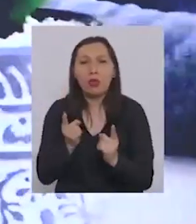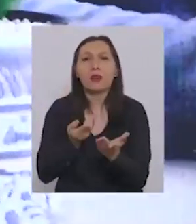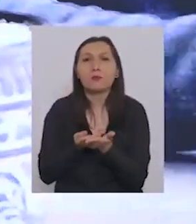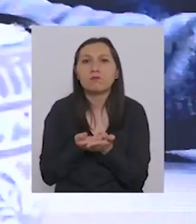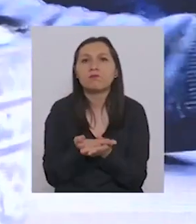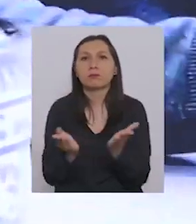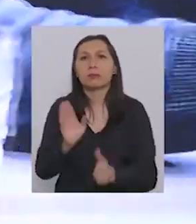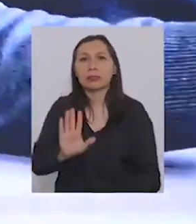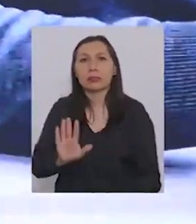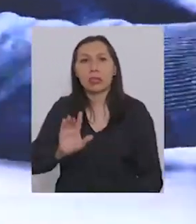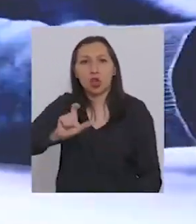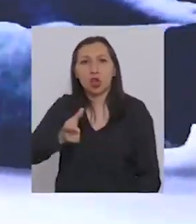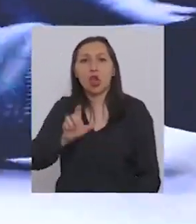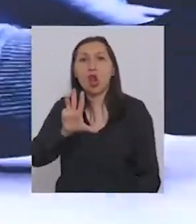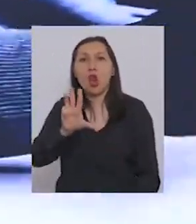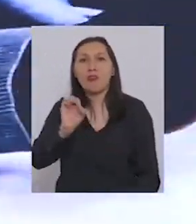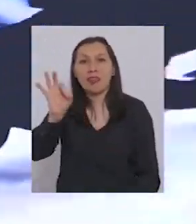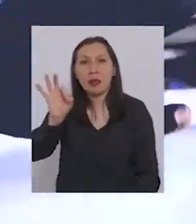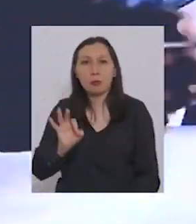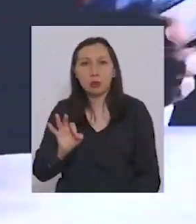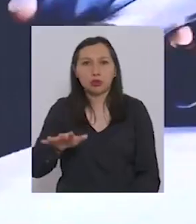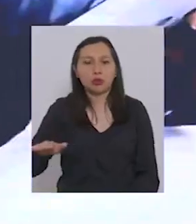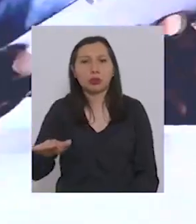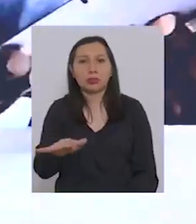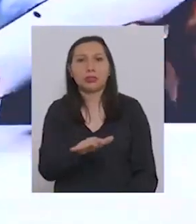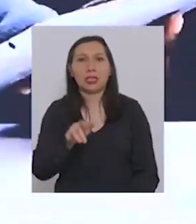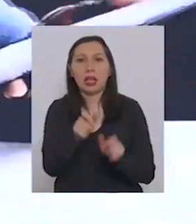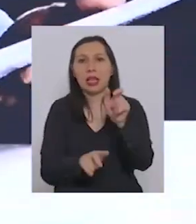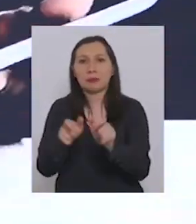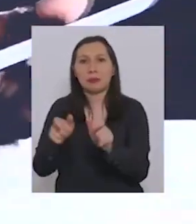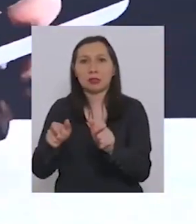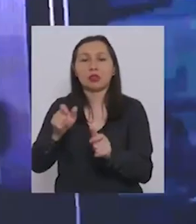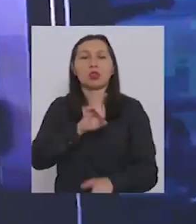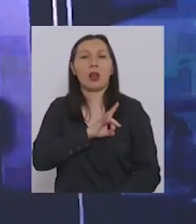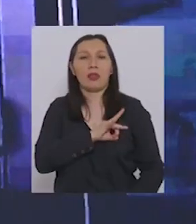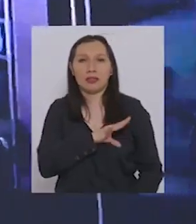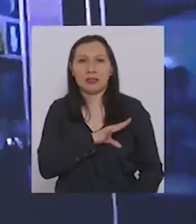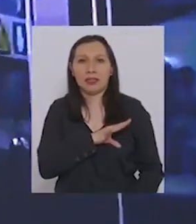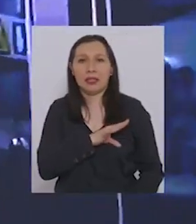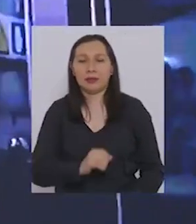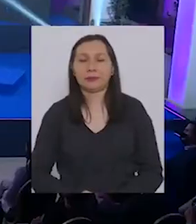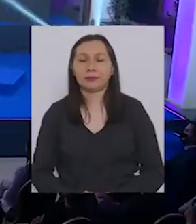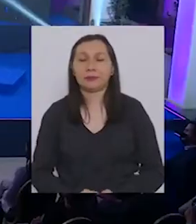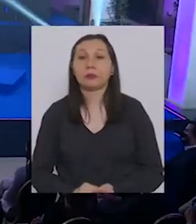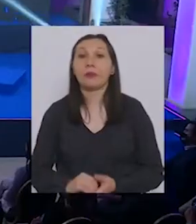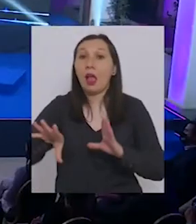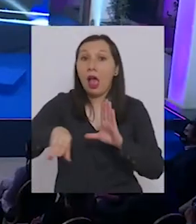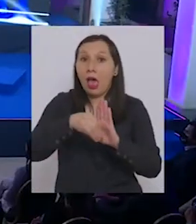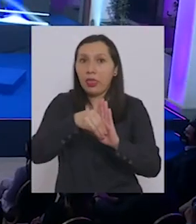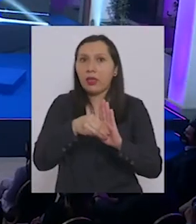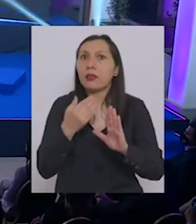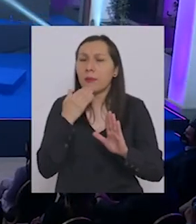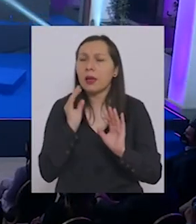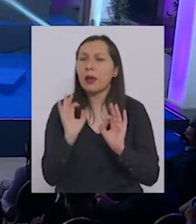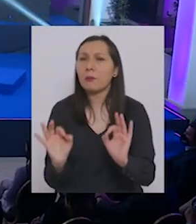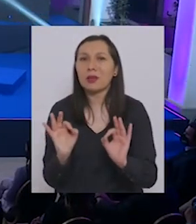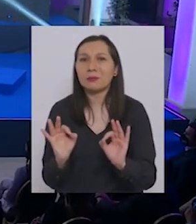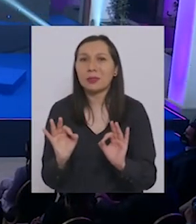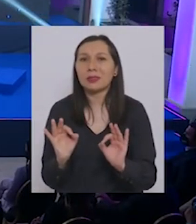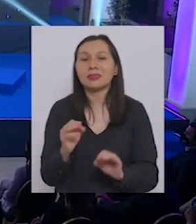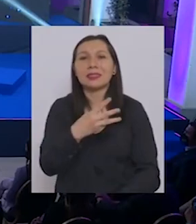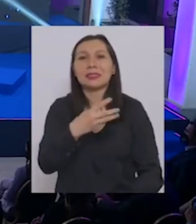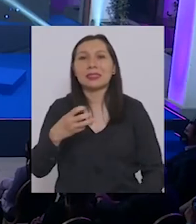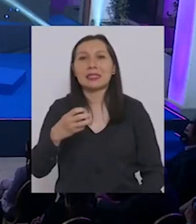cobertura 5G al 90% de la población de nuestro país. incluyendo en forma muy especial a